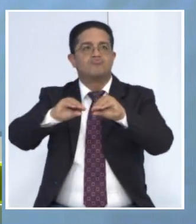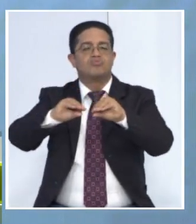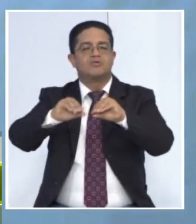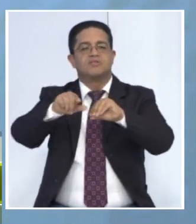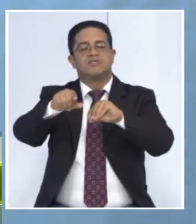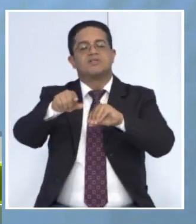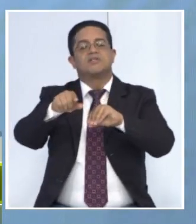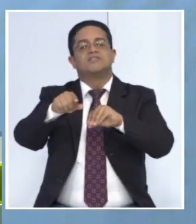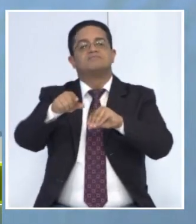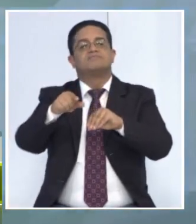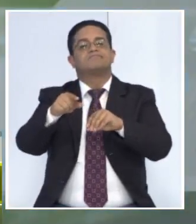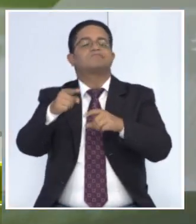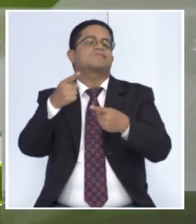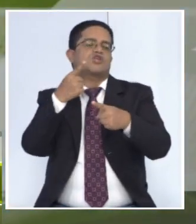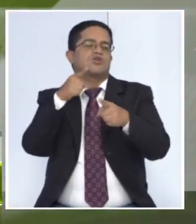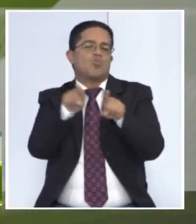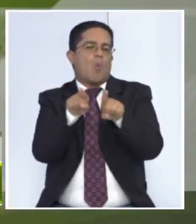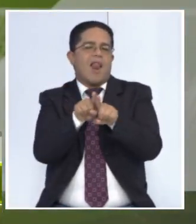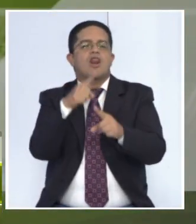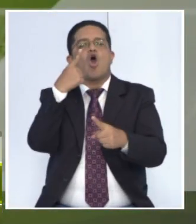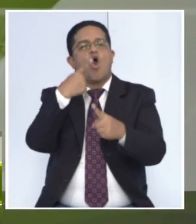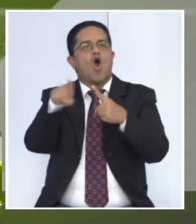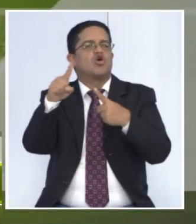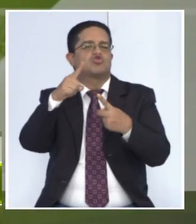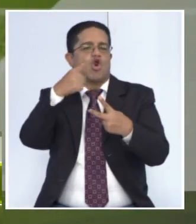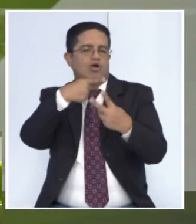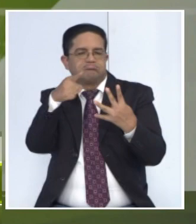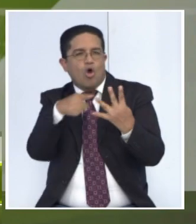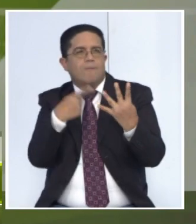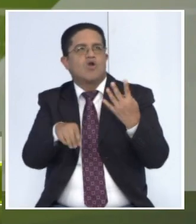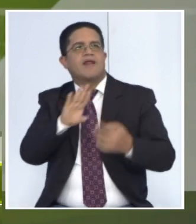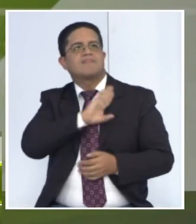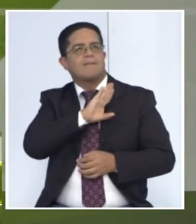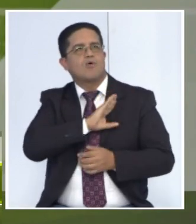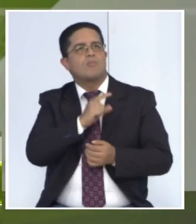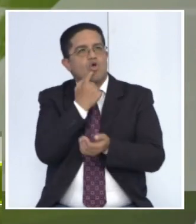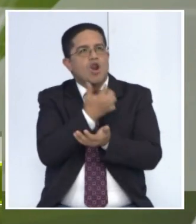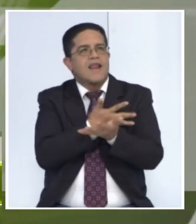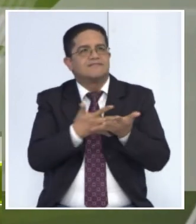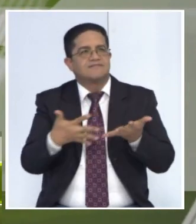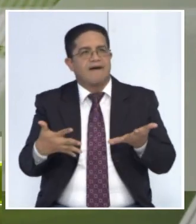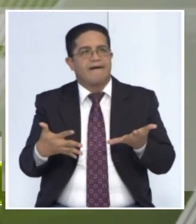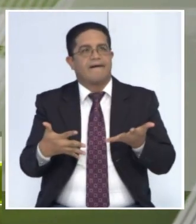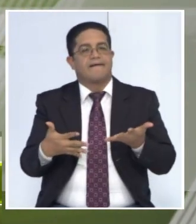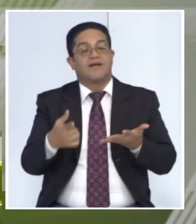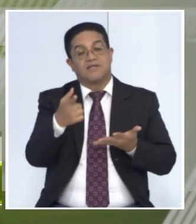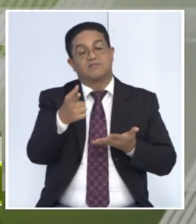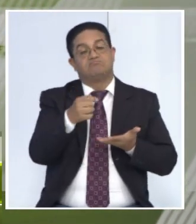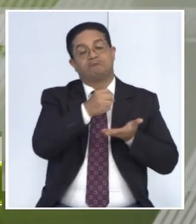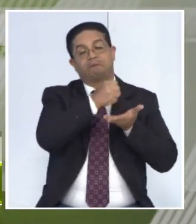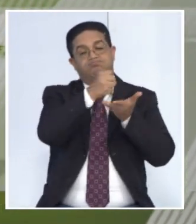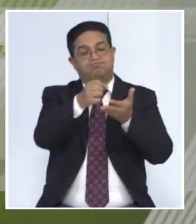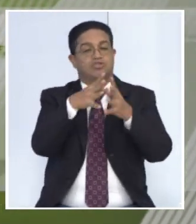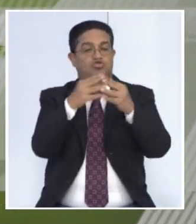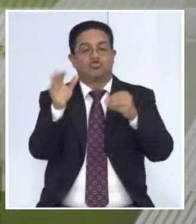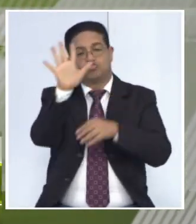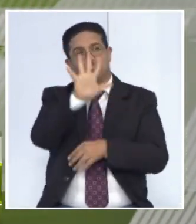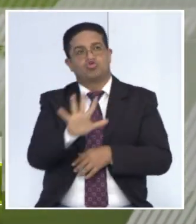inmunoglobulina D como otros hemoderivados de la sangre que habían y se distribuían a nivel nacional en todos